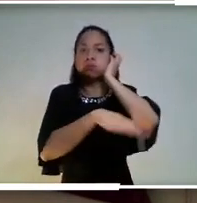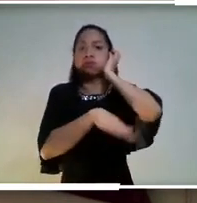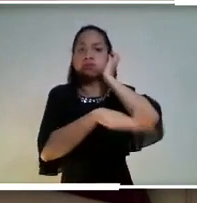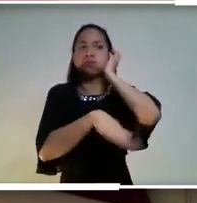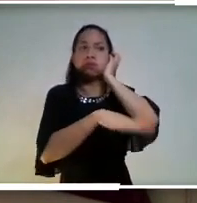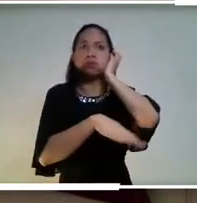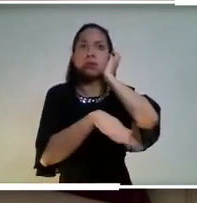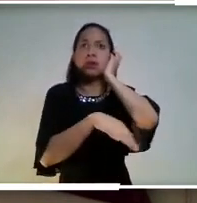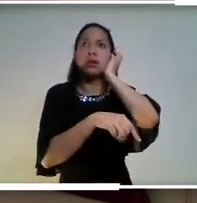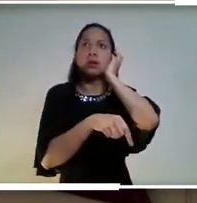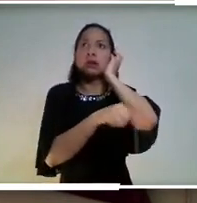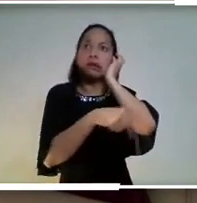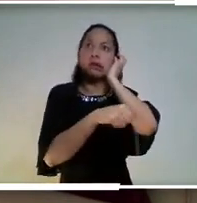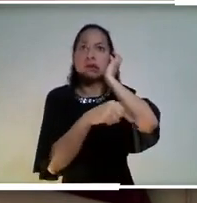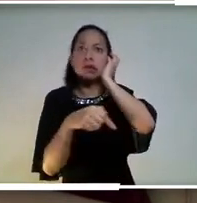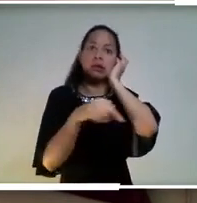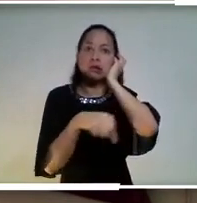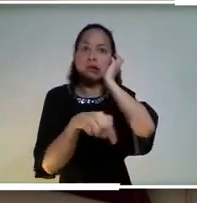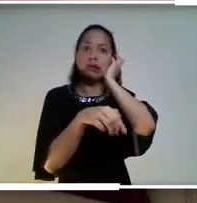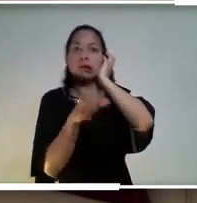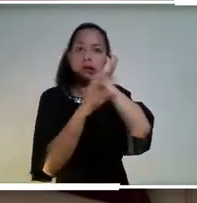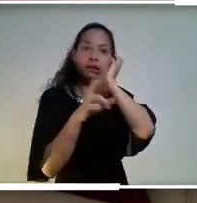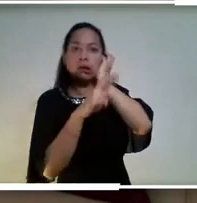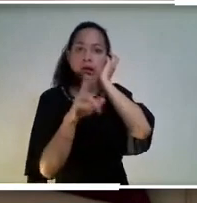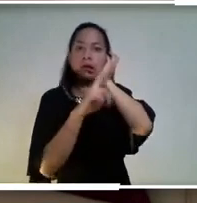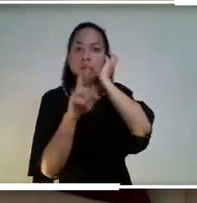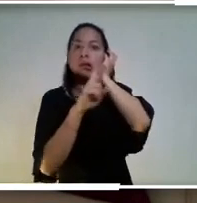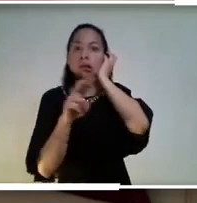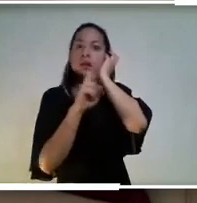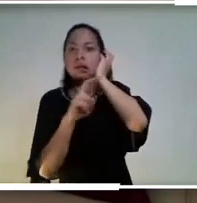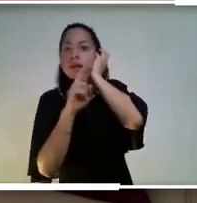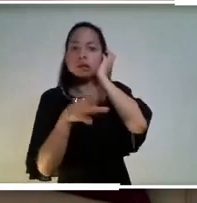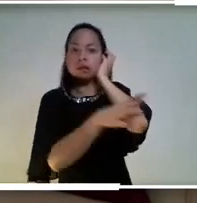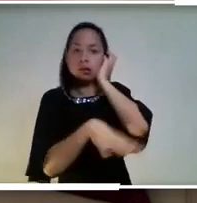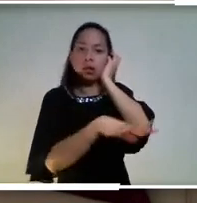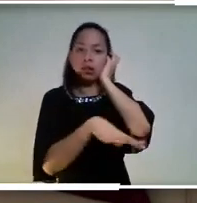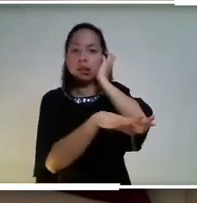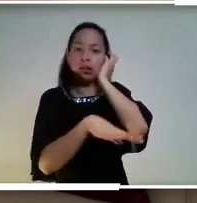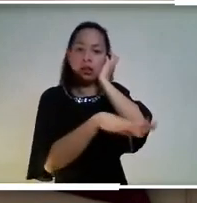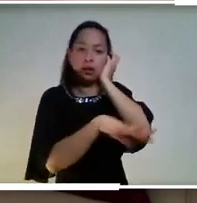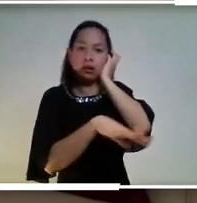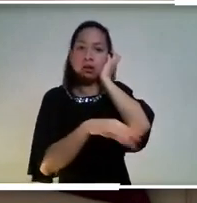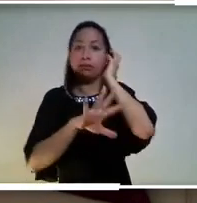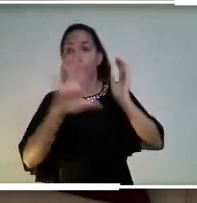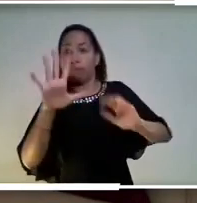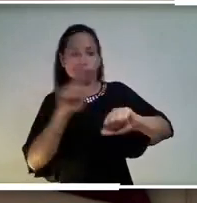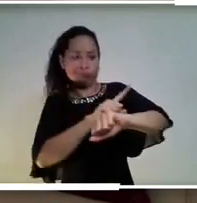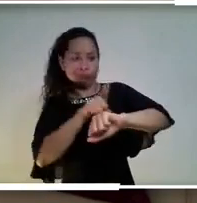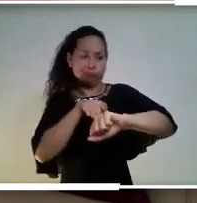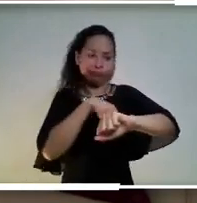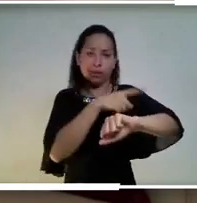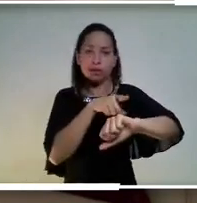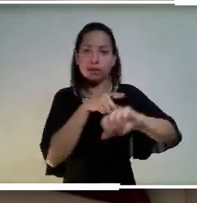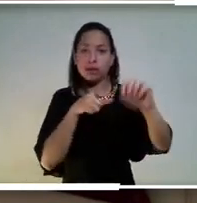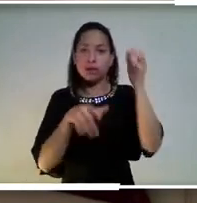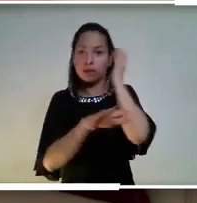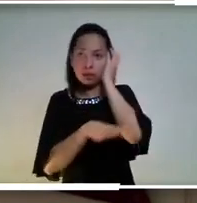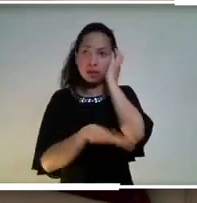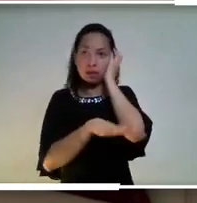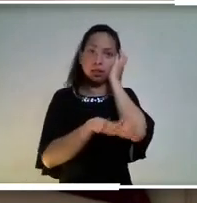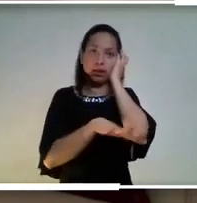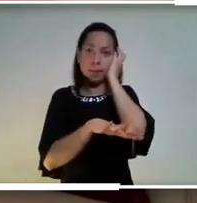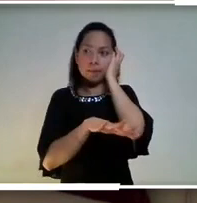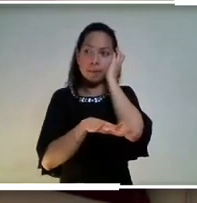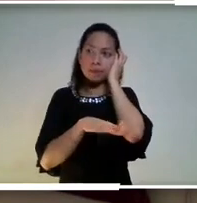que han de morir pero los cuerpos avanzar en los mismos aires y así repitiendo repitiendo por cinco minutos y una grande cantidad de gente quedó muy